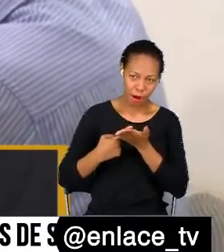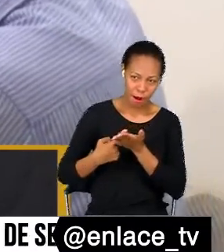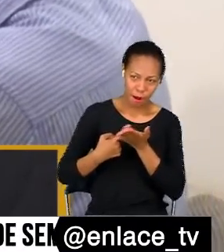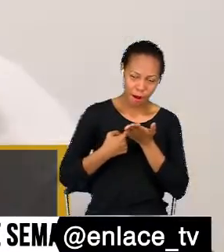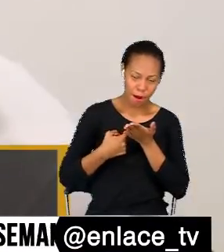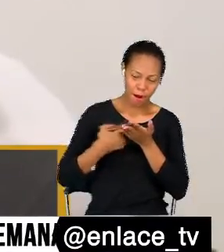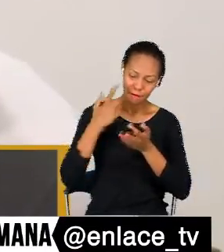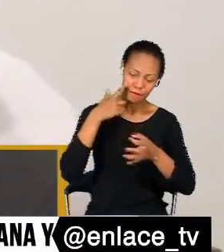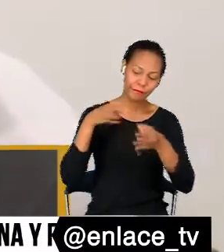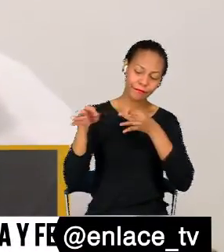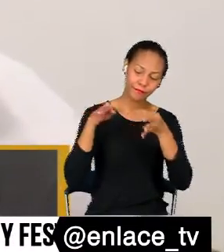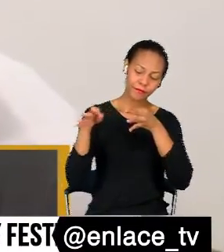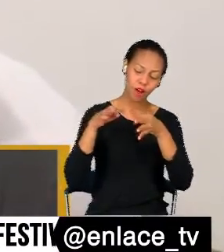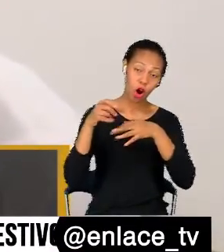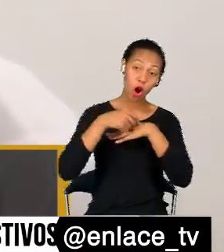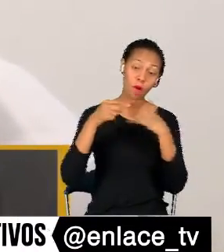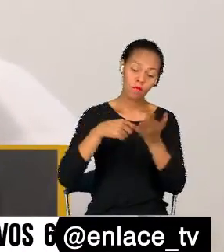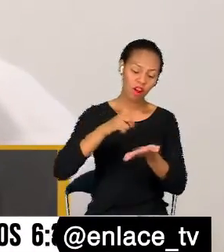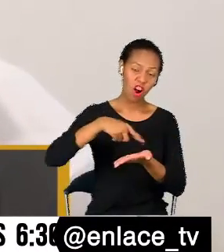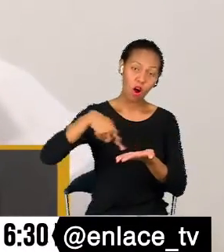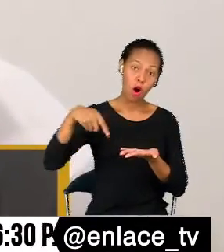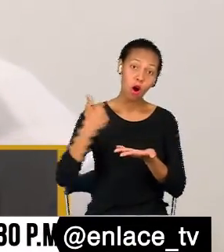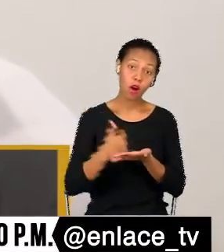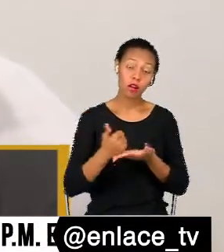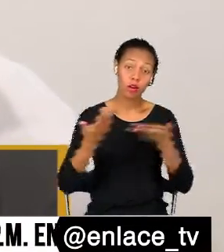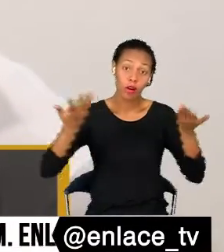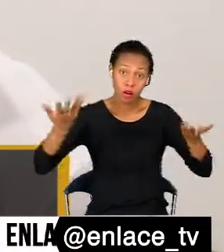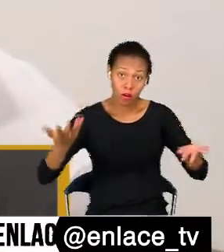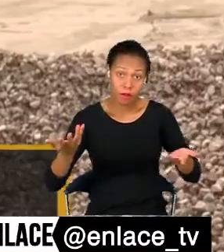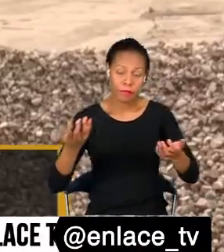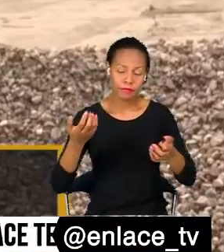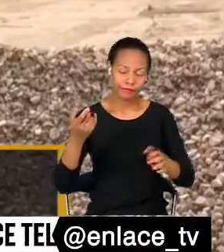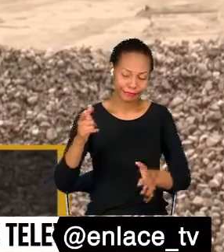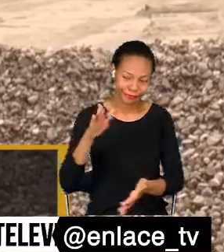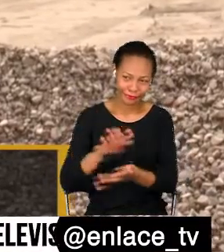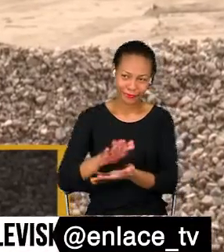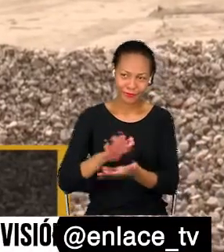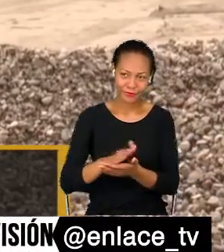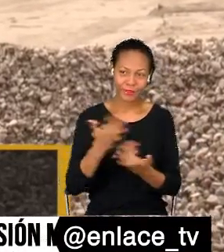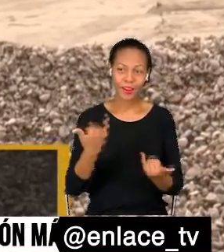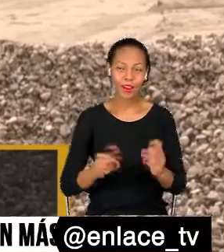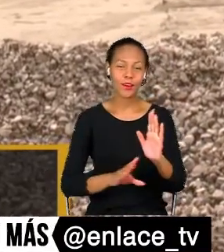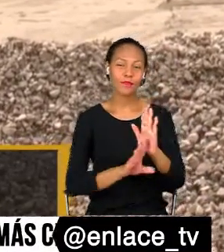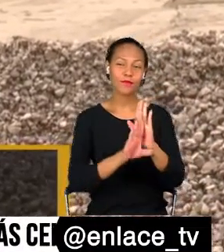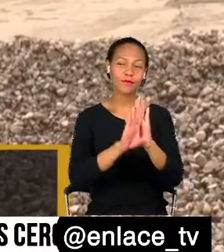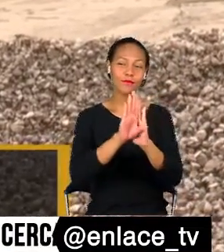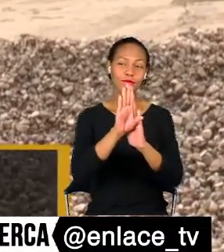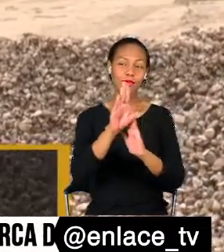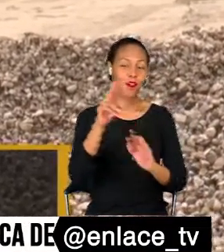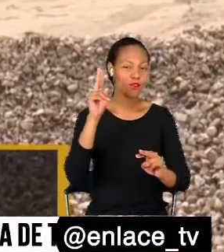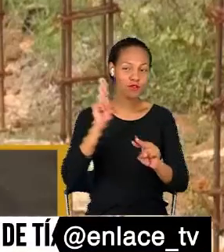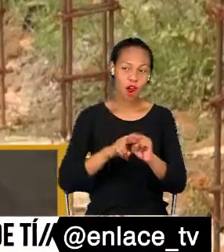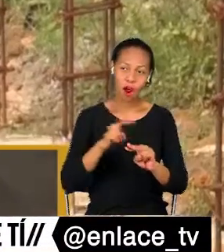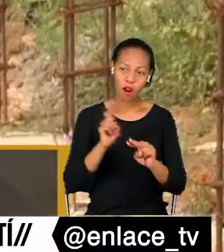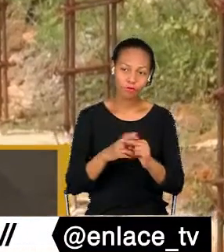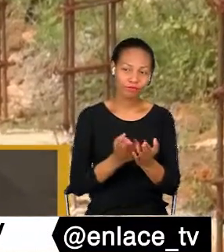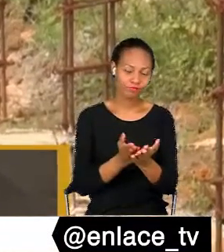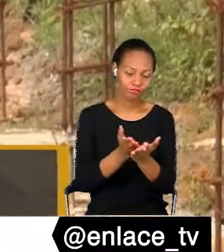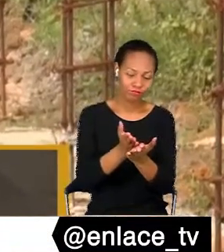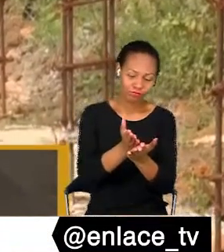explicándoles el alcance del contrato, dándoles la tranquilidad que el contrato ahorita se está avanzando y que se va a continuar con el avance. Ya